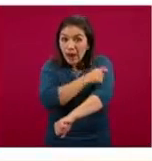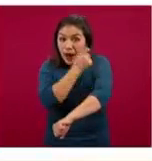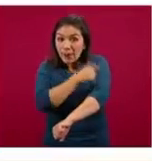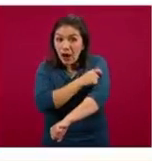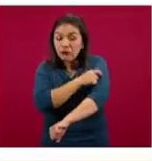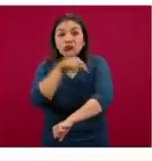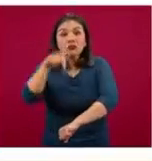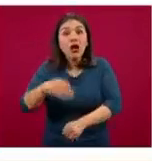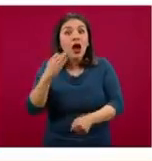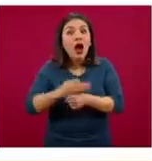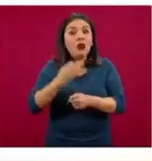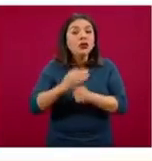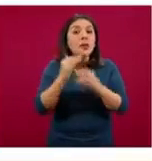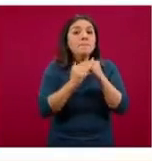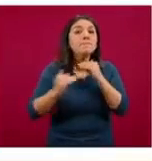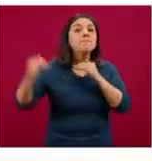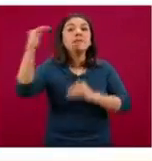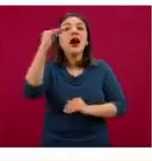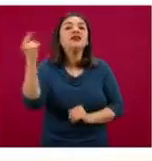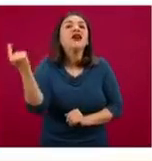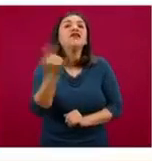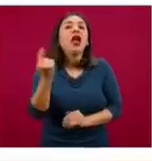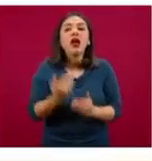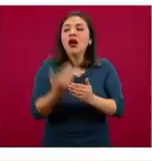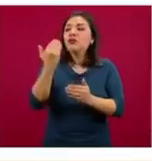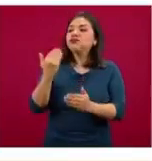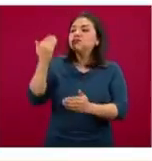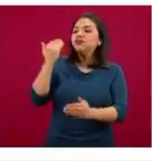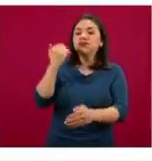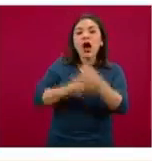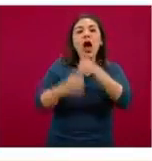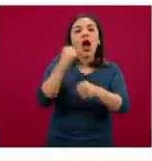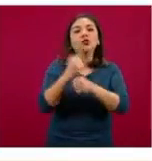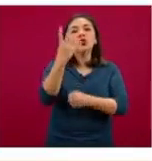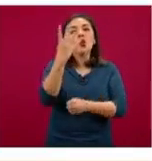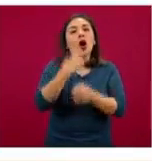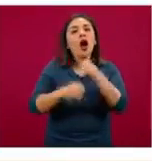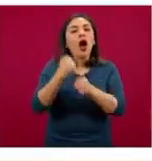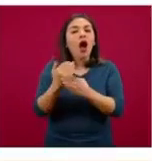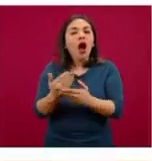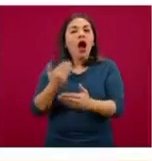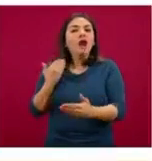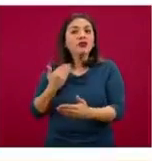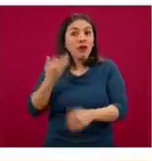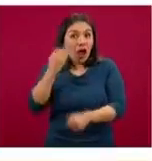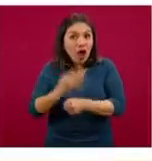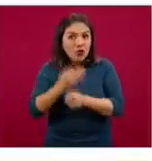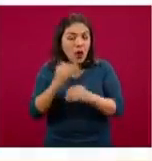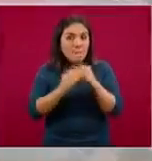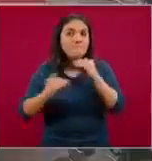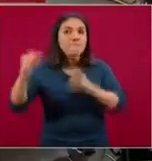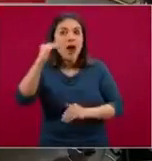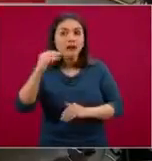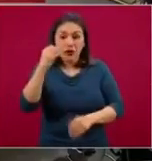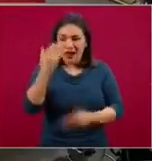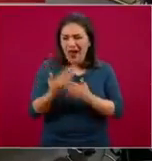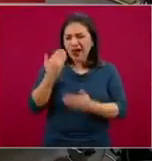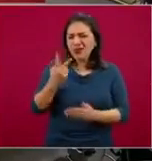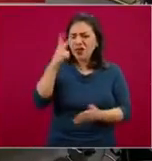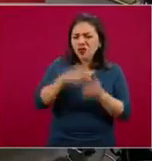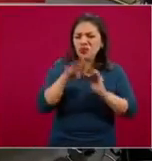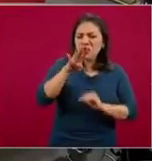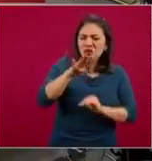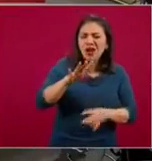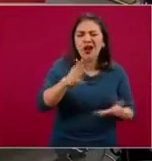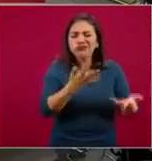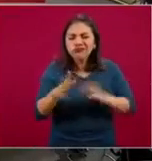avance superior que el que se había logrado en temporadas previas. Es mayor que el 2019 y